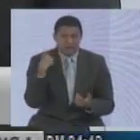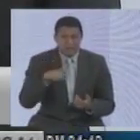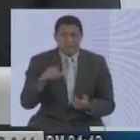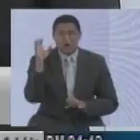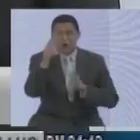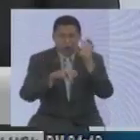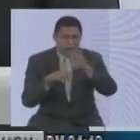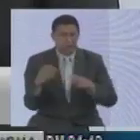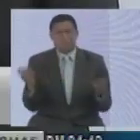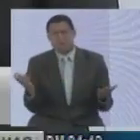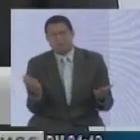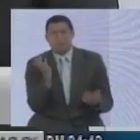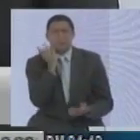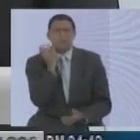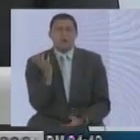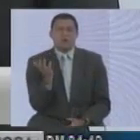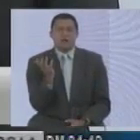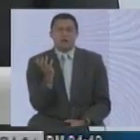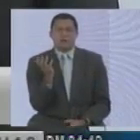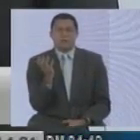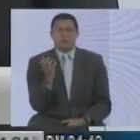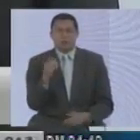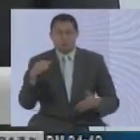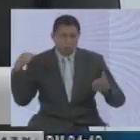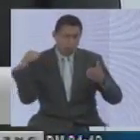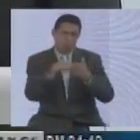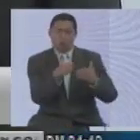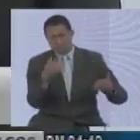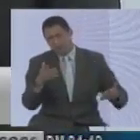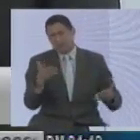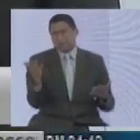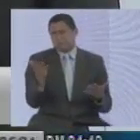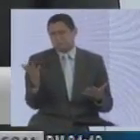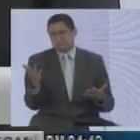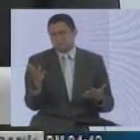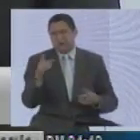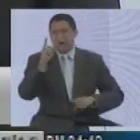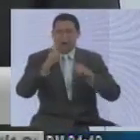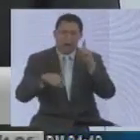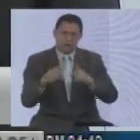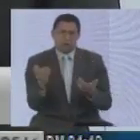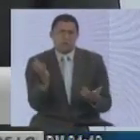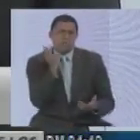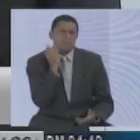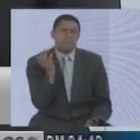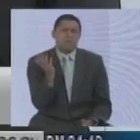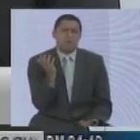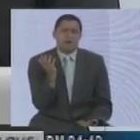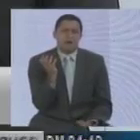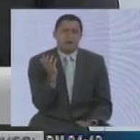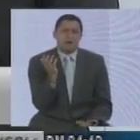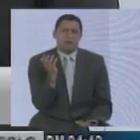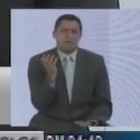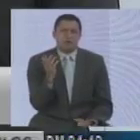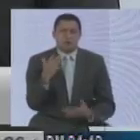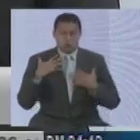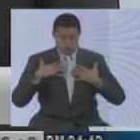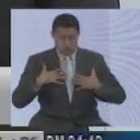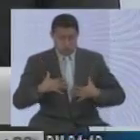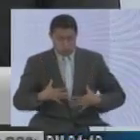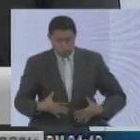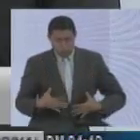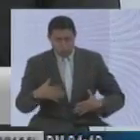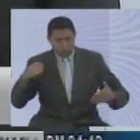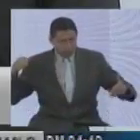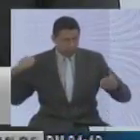animal el golpe que haya recibido lesiones que son el área anatómico donde recibió